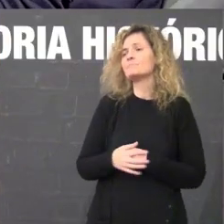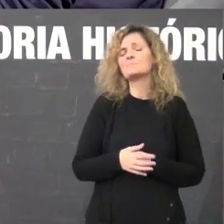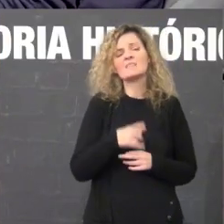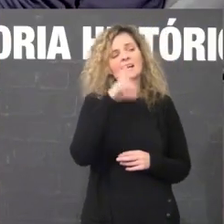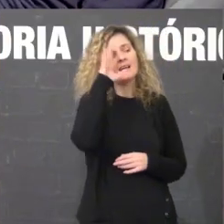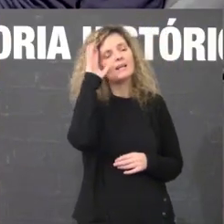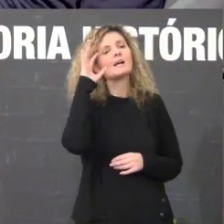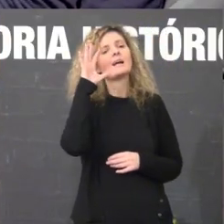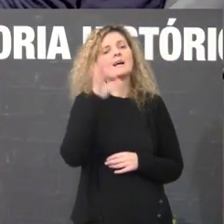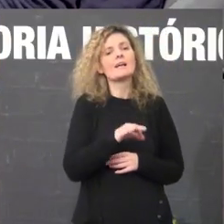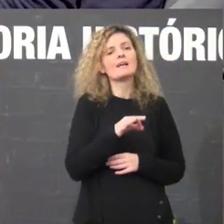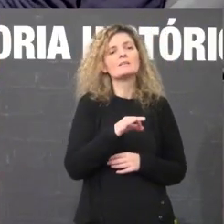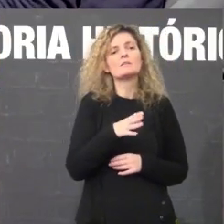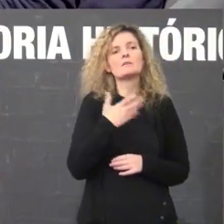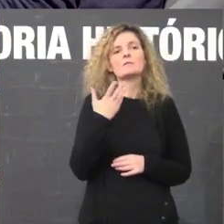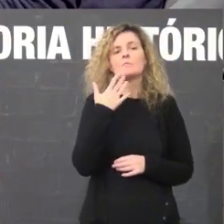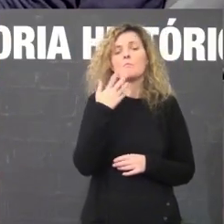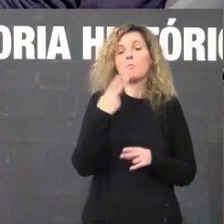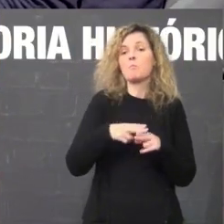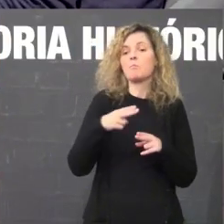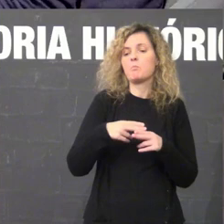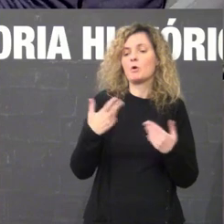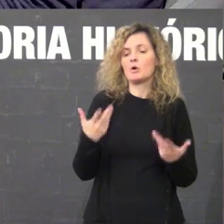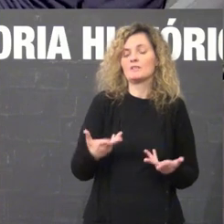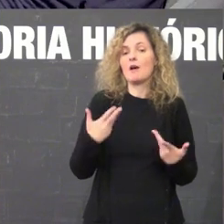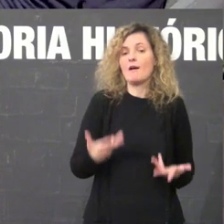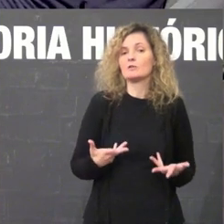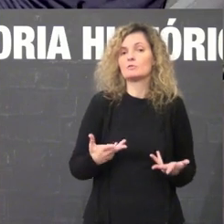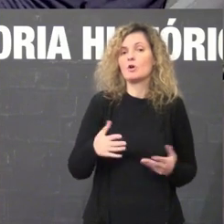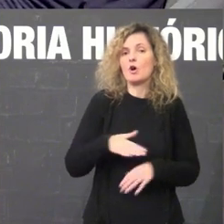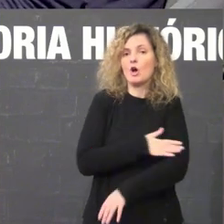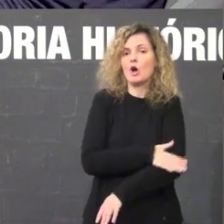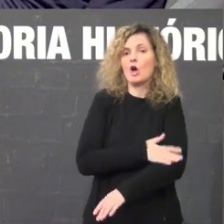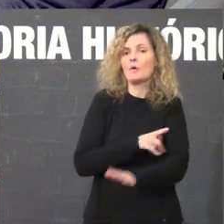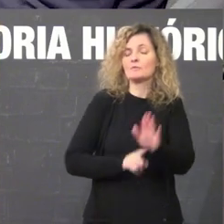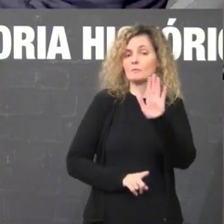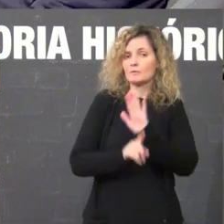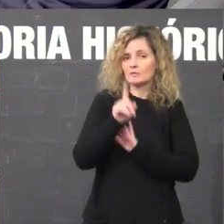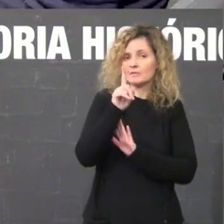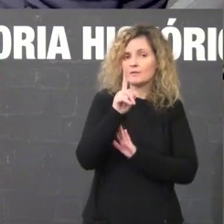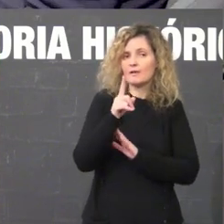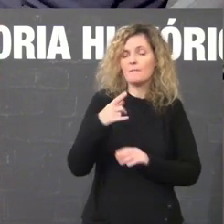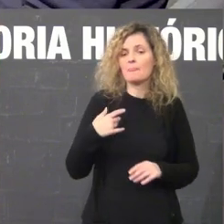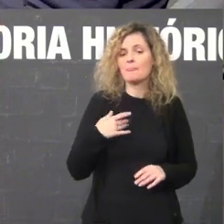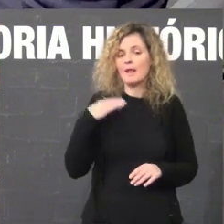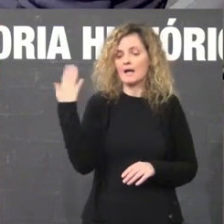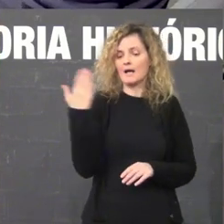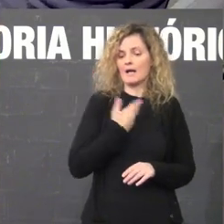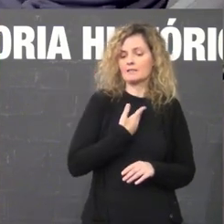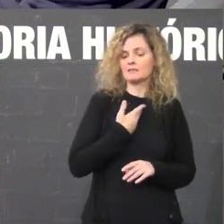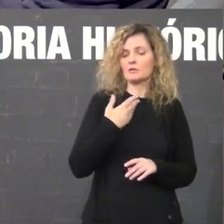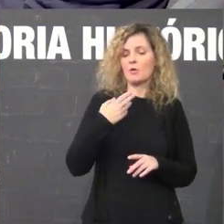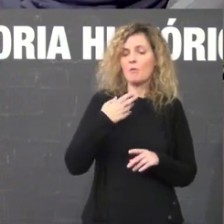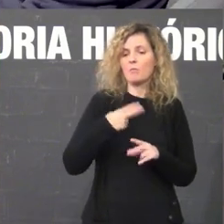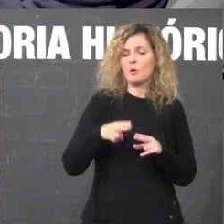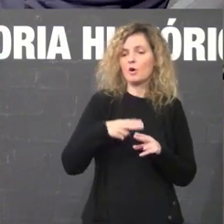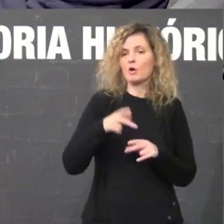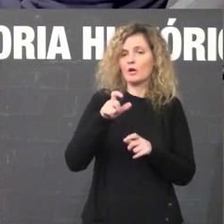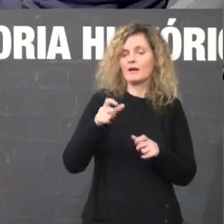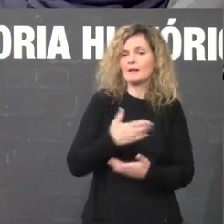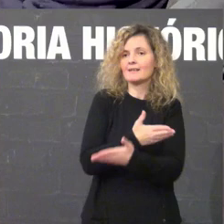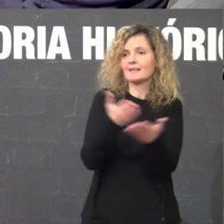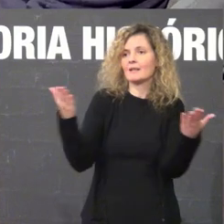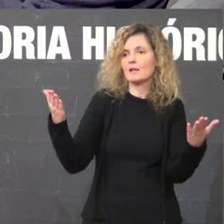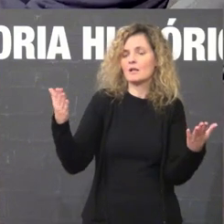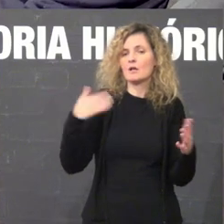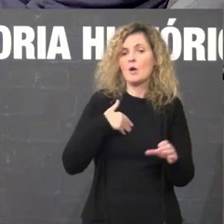crees que por parte de un político ahora mismo gobierno progresista tiene más castigo político por parte de la gente a